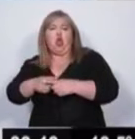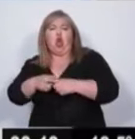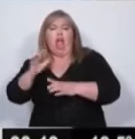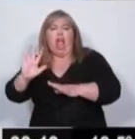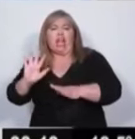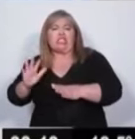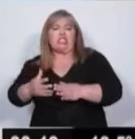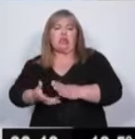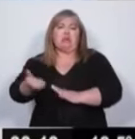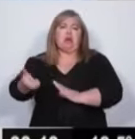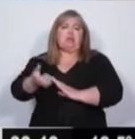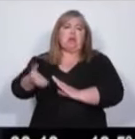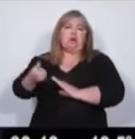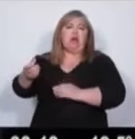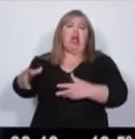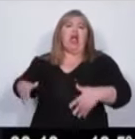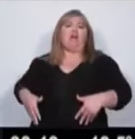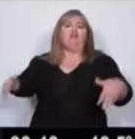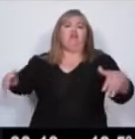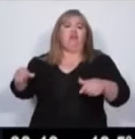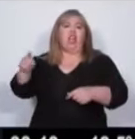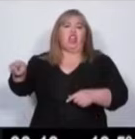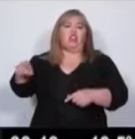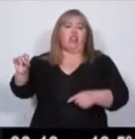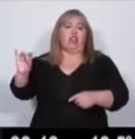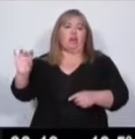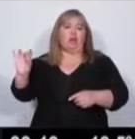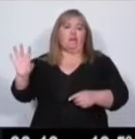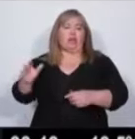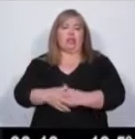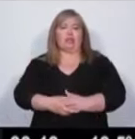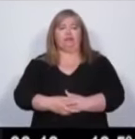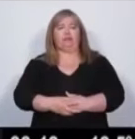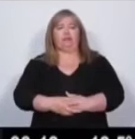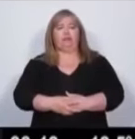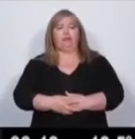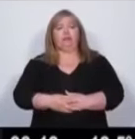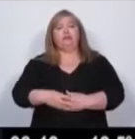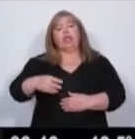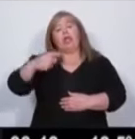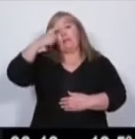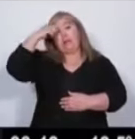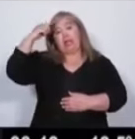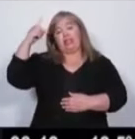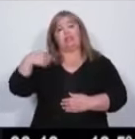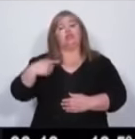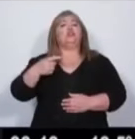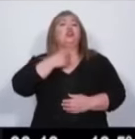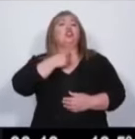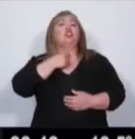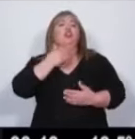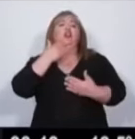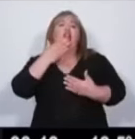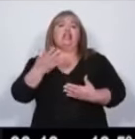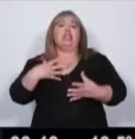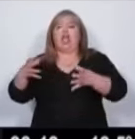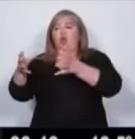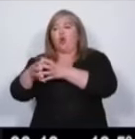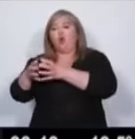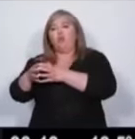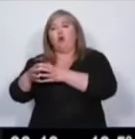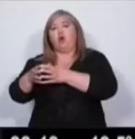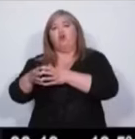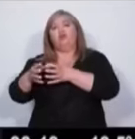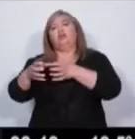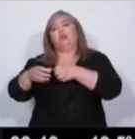de la palabra de Omar Parisi. Quiero agradecer a la militancia comprometida y valiente que nos acompañó